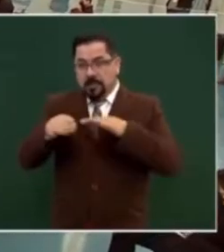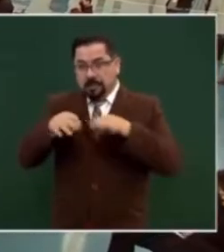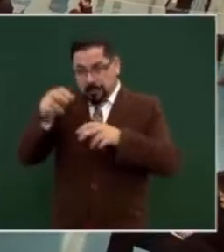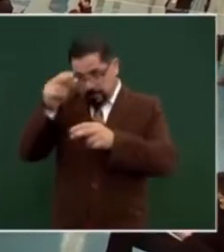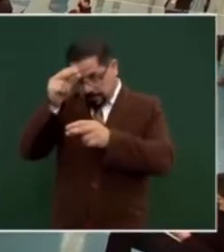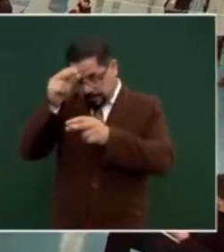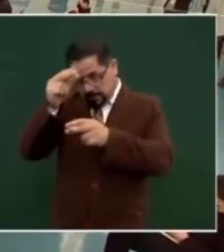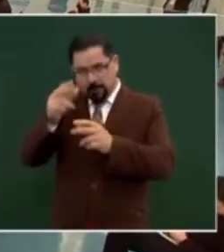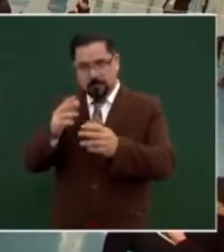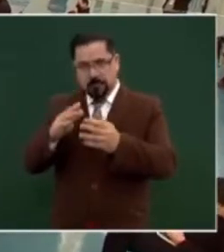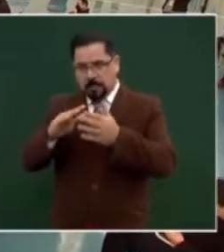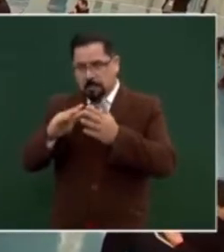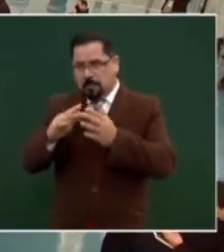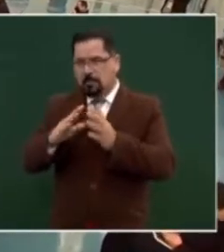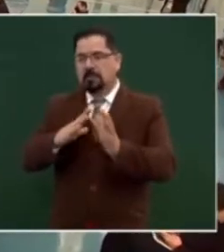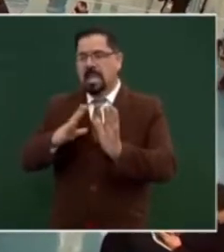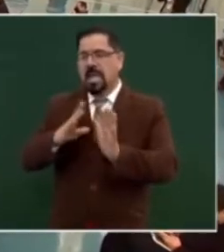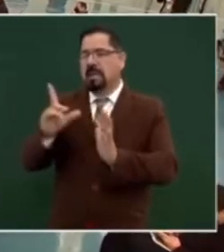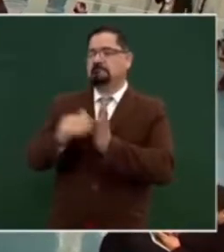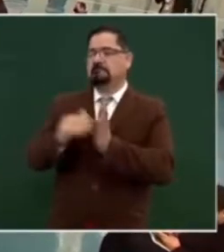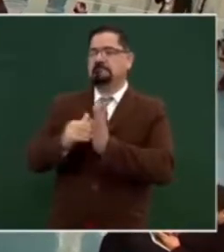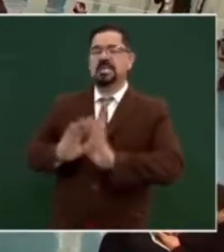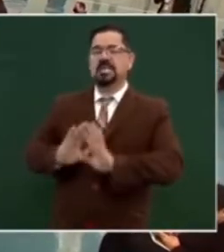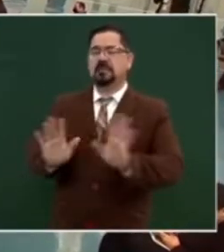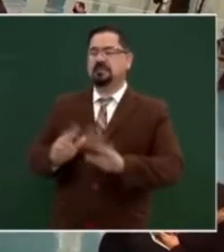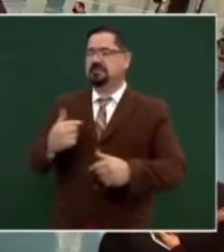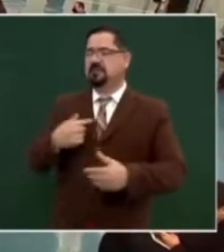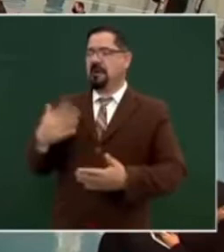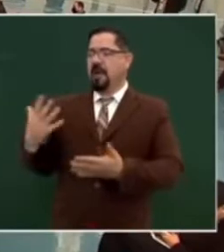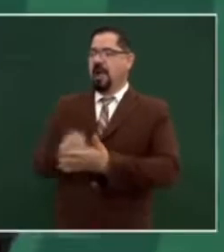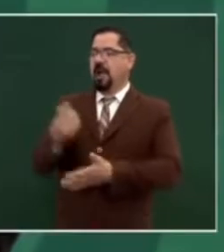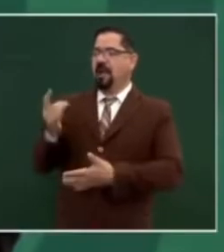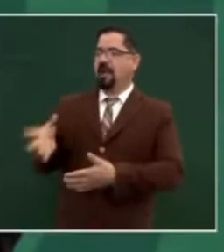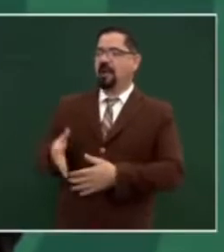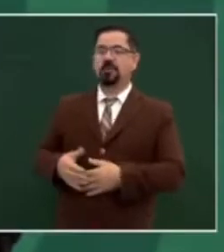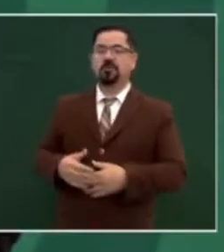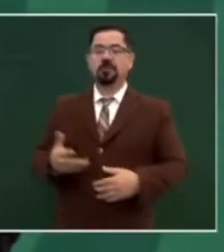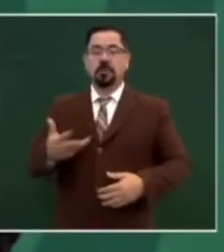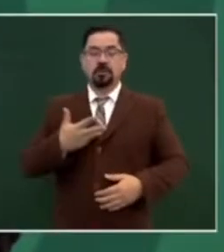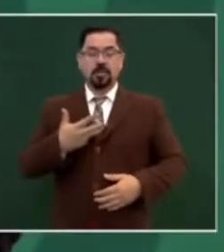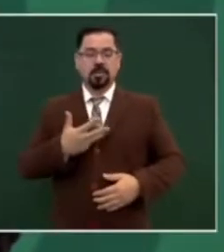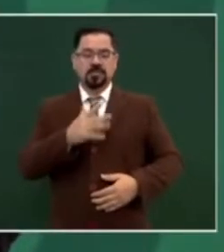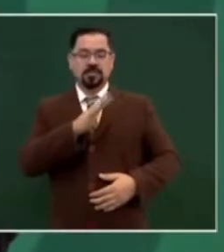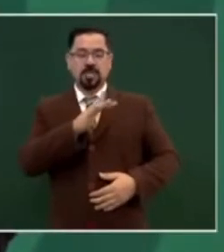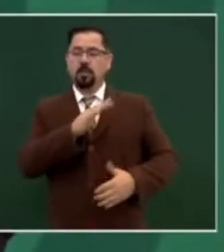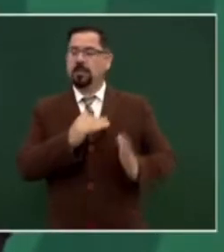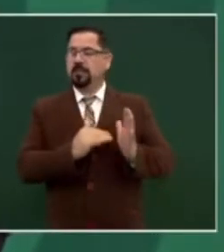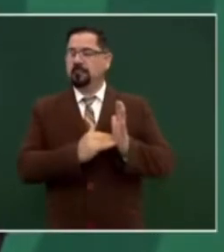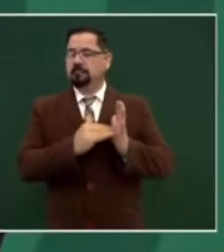me dijo que como le digo ya te gané yo tengo como 50 millones